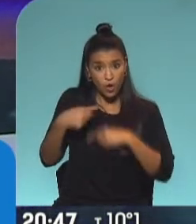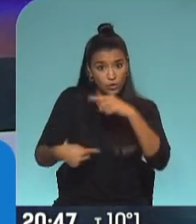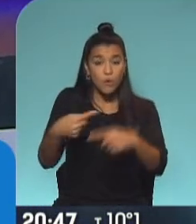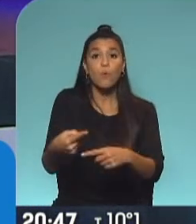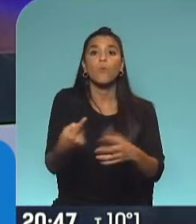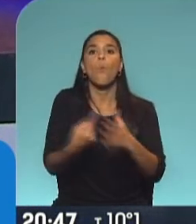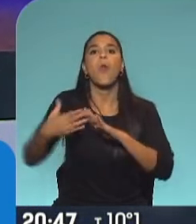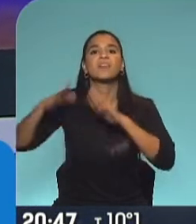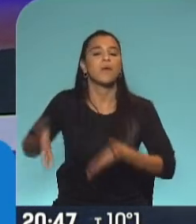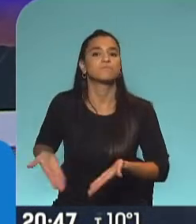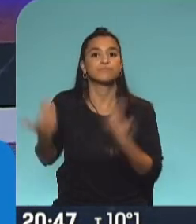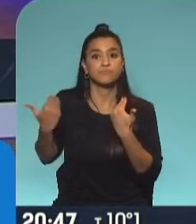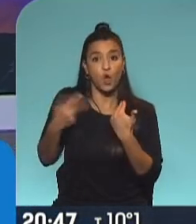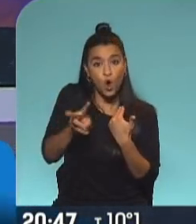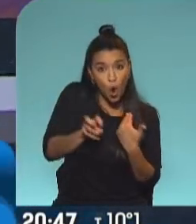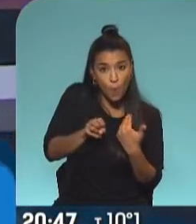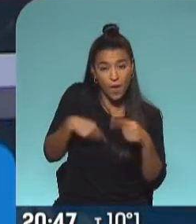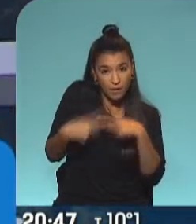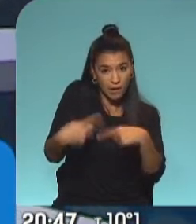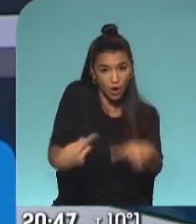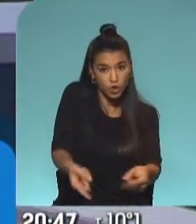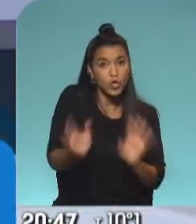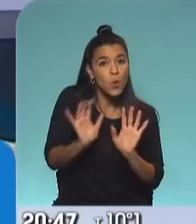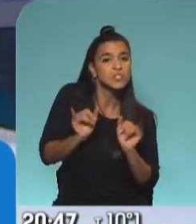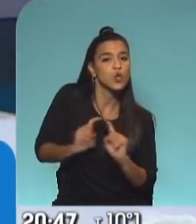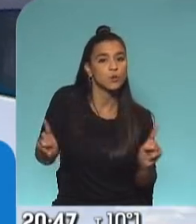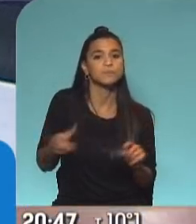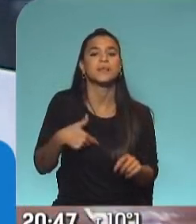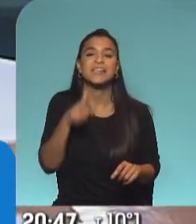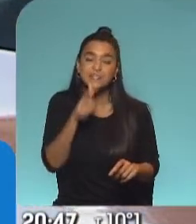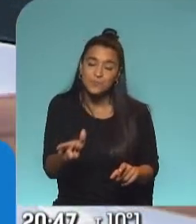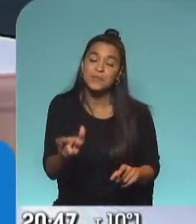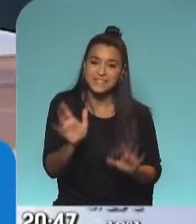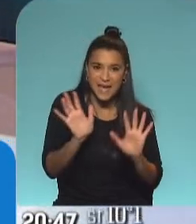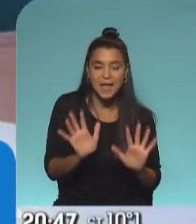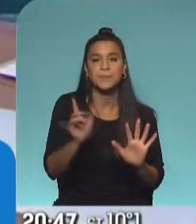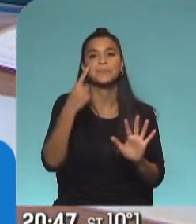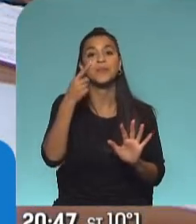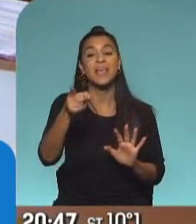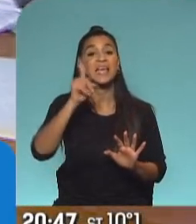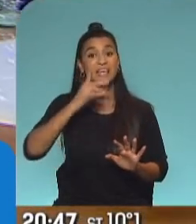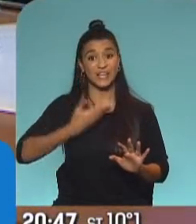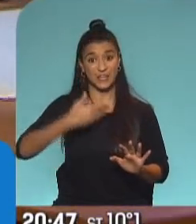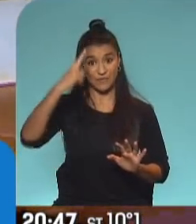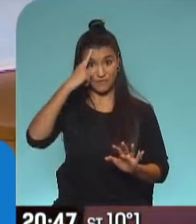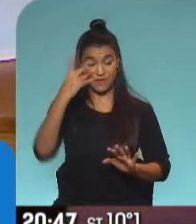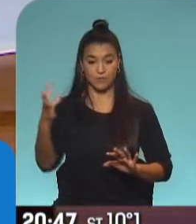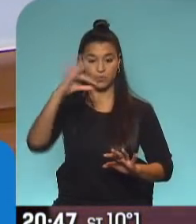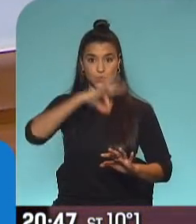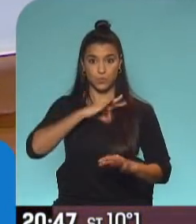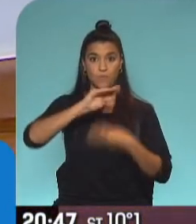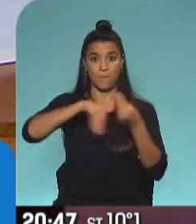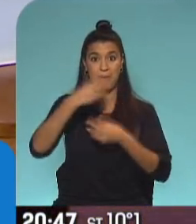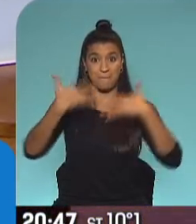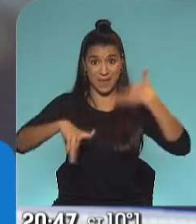la cuarentena? Bueno, esa pregunta, la respuesta es un poquito más larga. La verdad es que el IFE, que es el ingreso familiar de